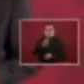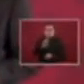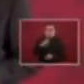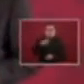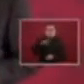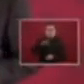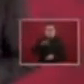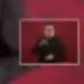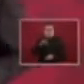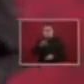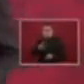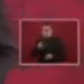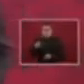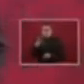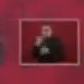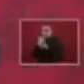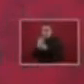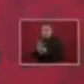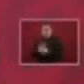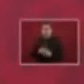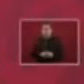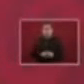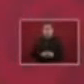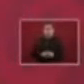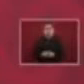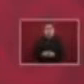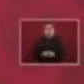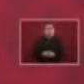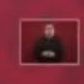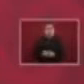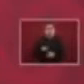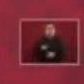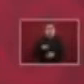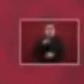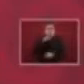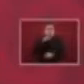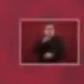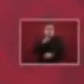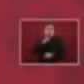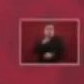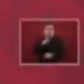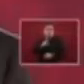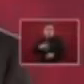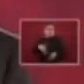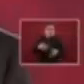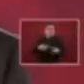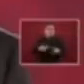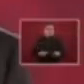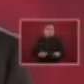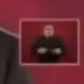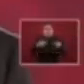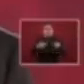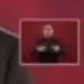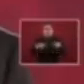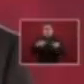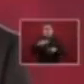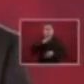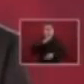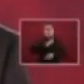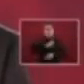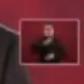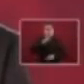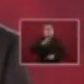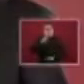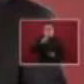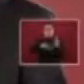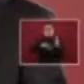Oye, pero pues sí, a lo mejor al presidente no le gustan los datos, ni siquiera los que le son claramente favorables. Yo creo que son datos que puede